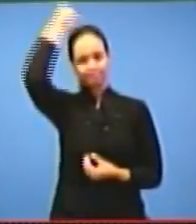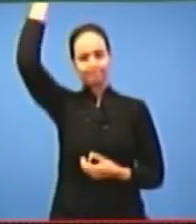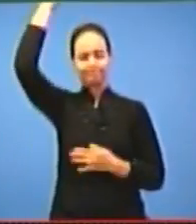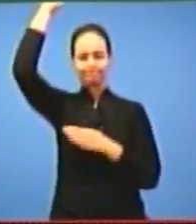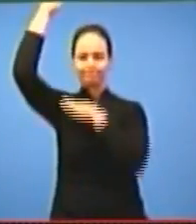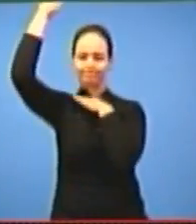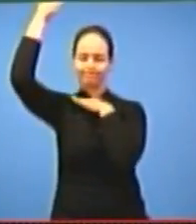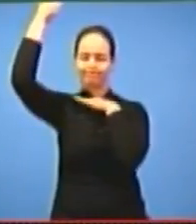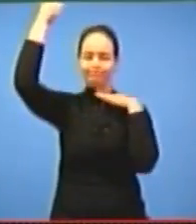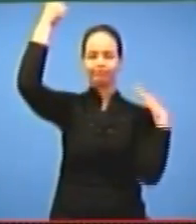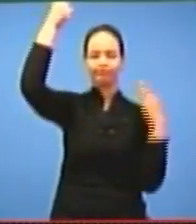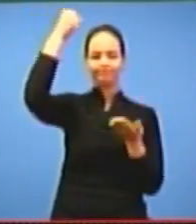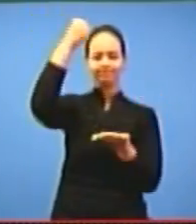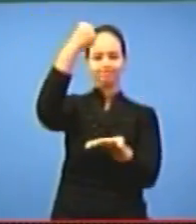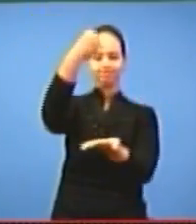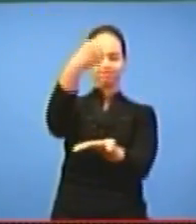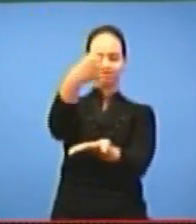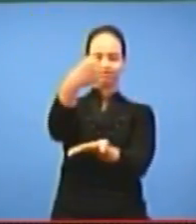para el gobernador.